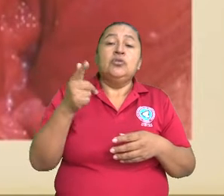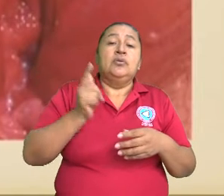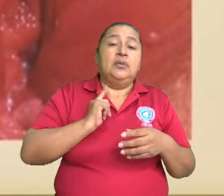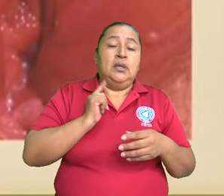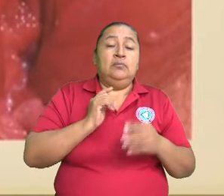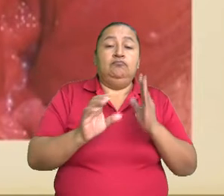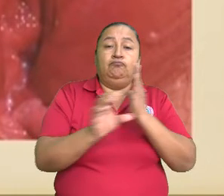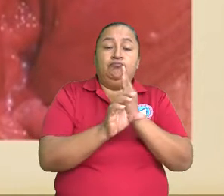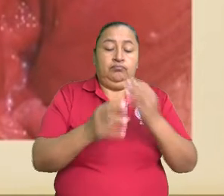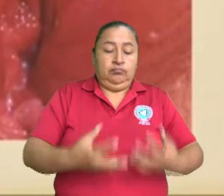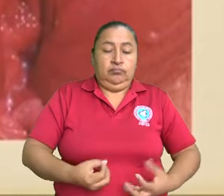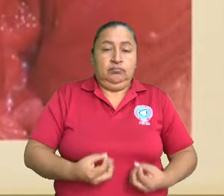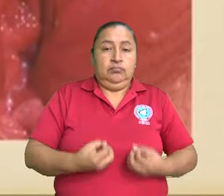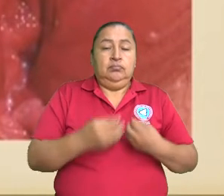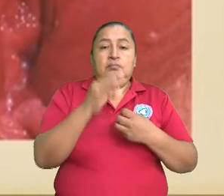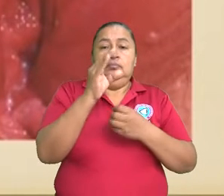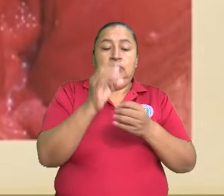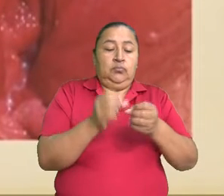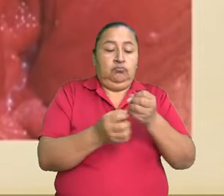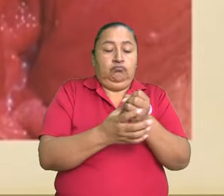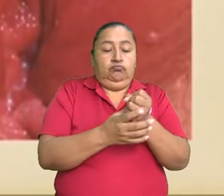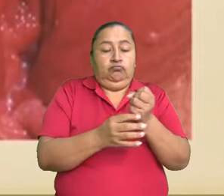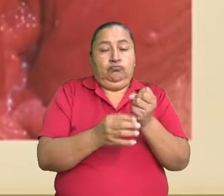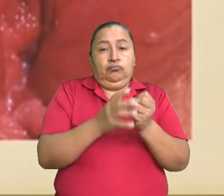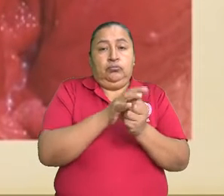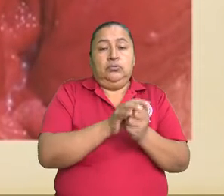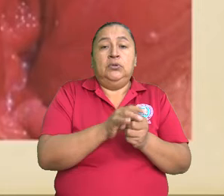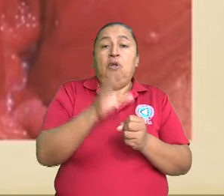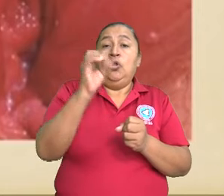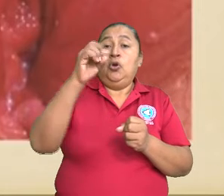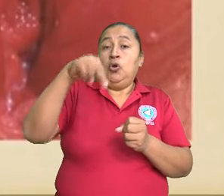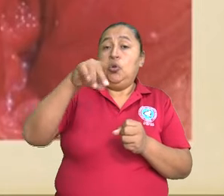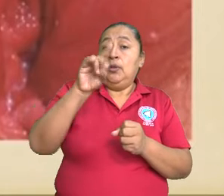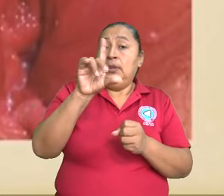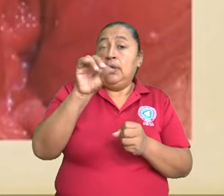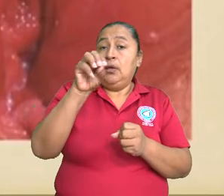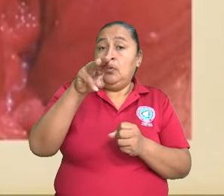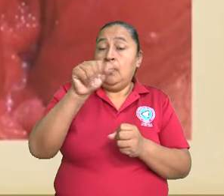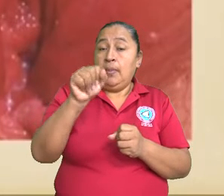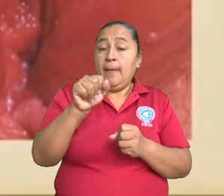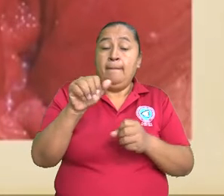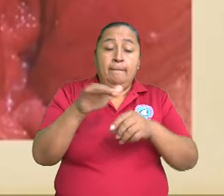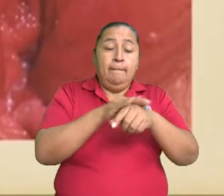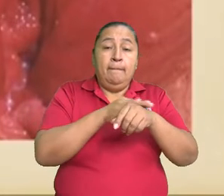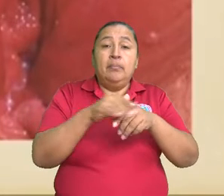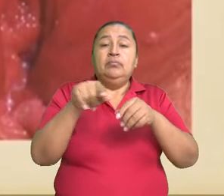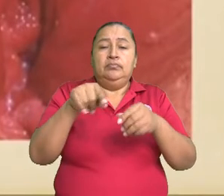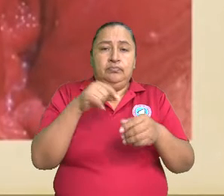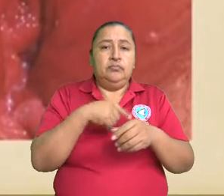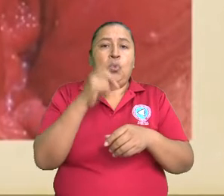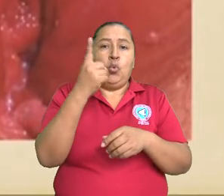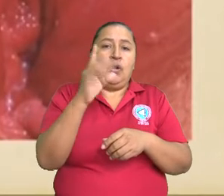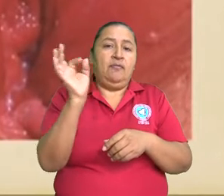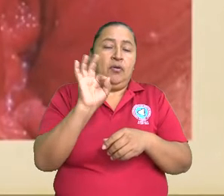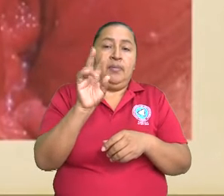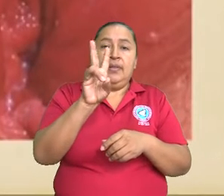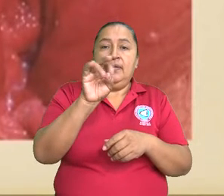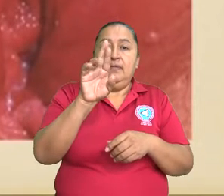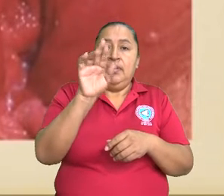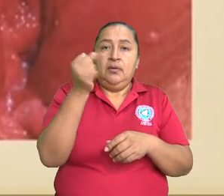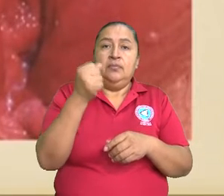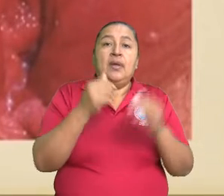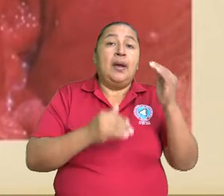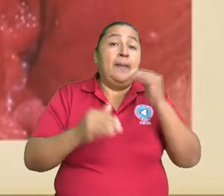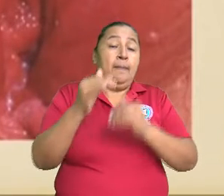cáncer cervicuterino. Ya, entonces, el condiloma acuminado, que es el condiloma plano, generalmente también es un tipo de virus, porque hay más